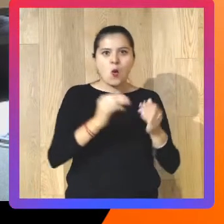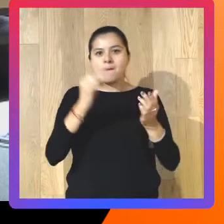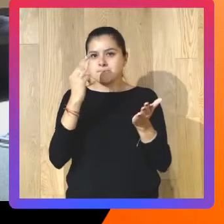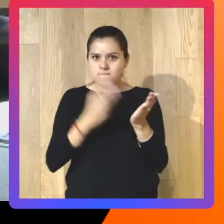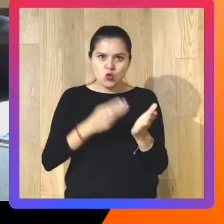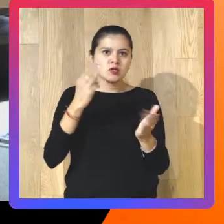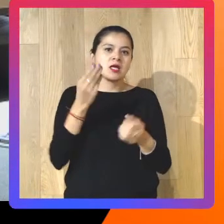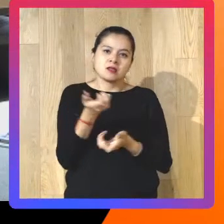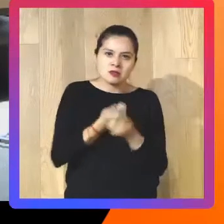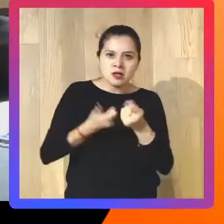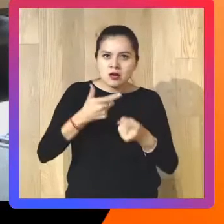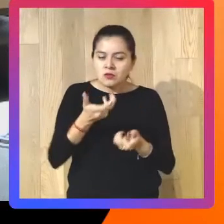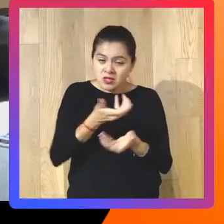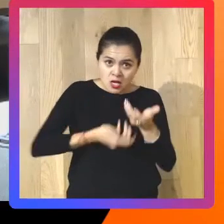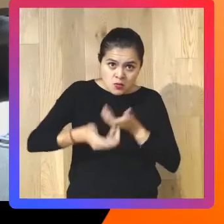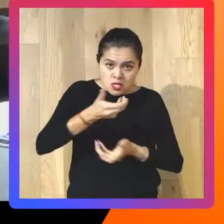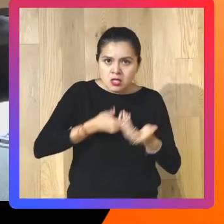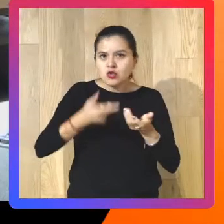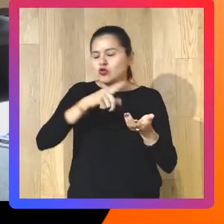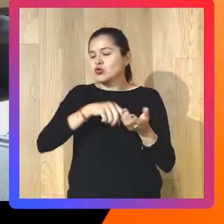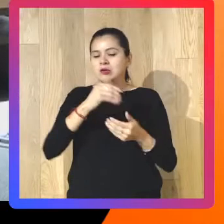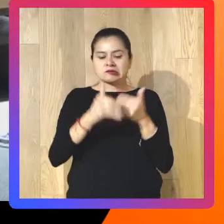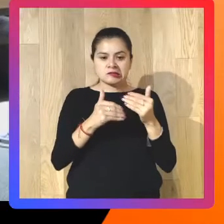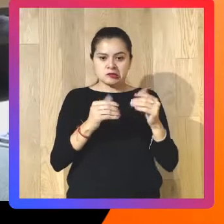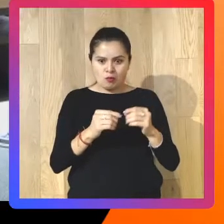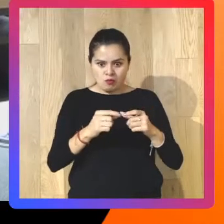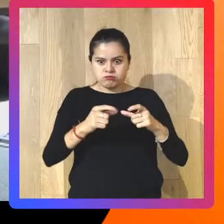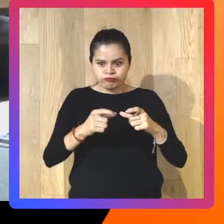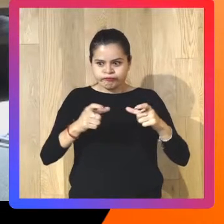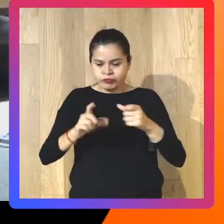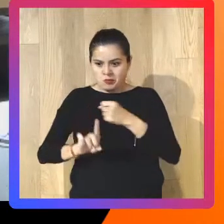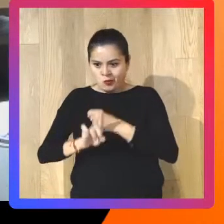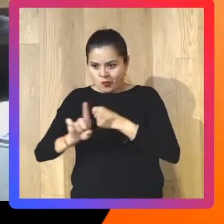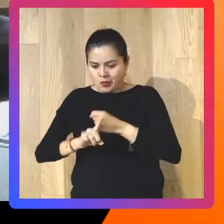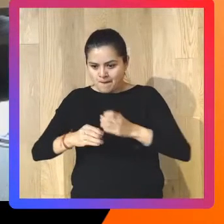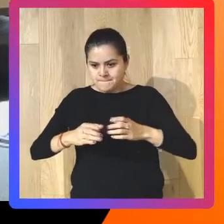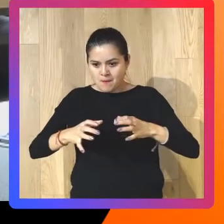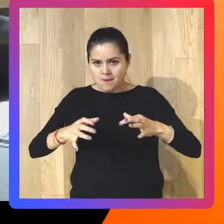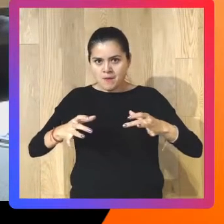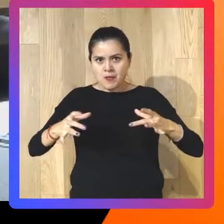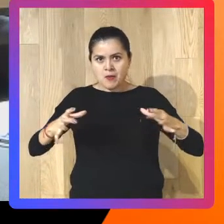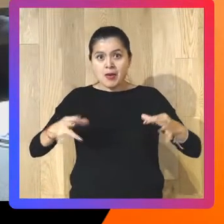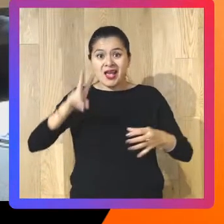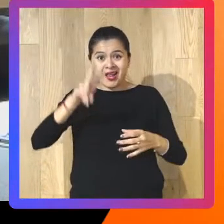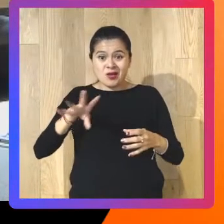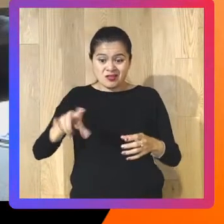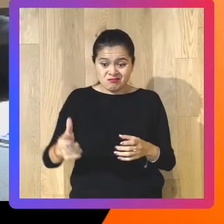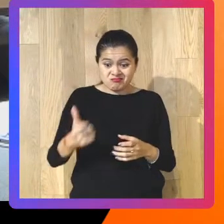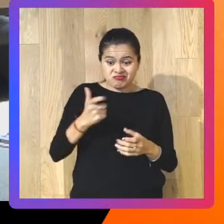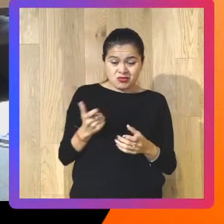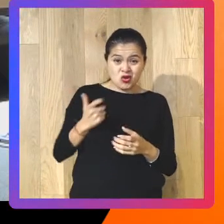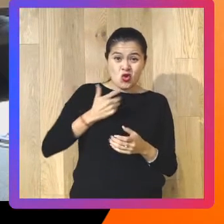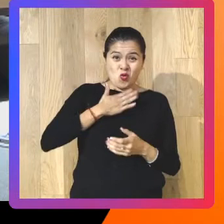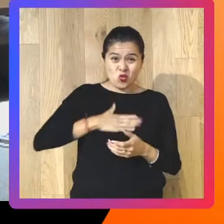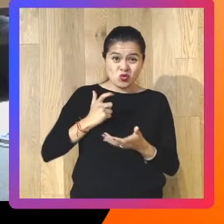los servicios, y eso generaba inflación que lo que ocasionaba es que se perdiera el poder adquisitivo